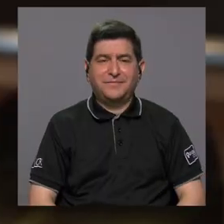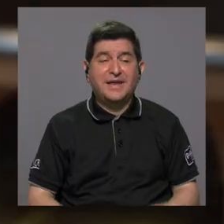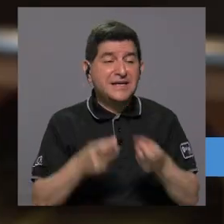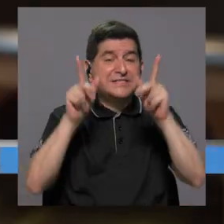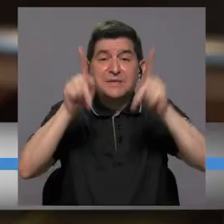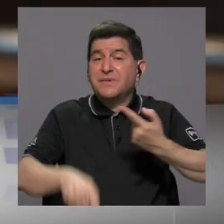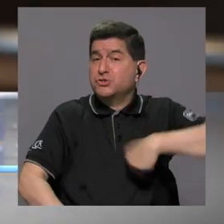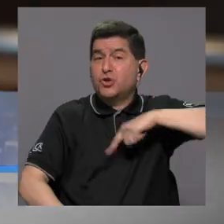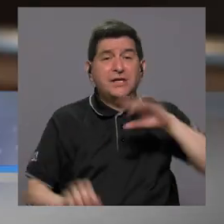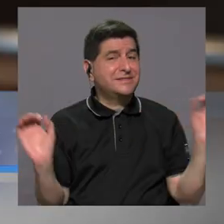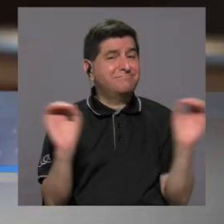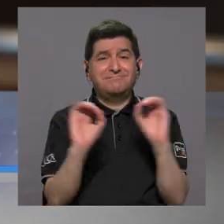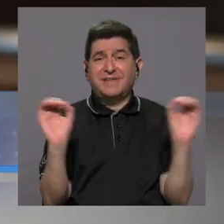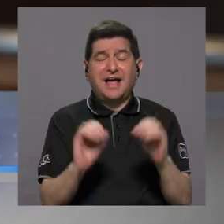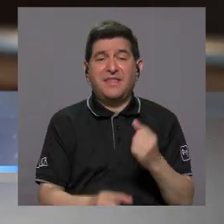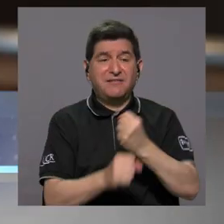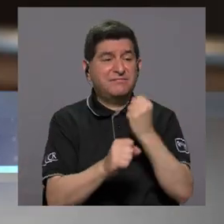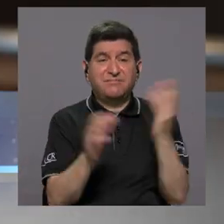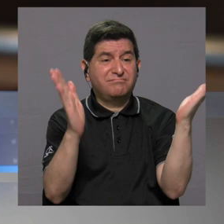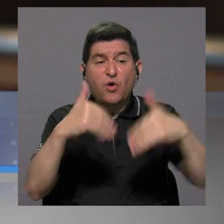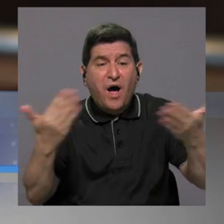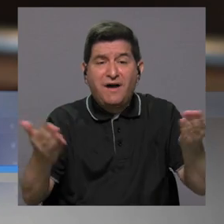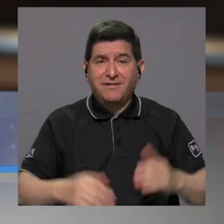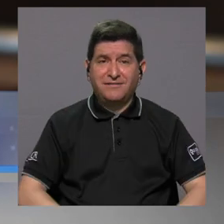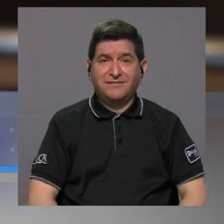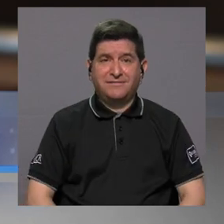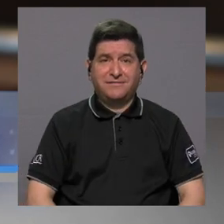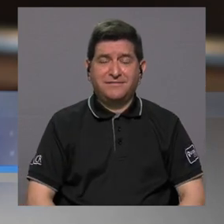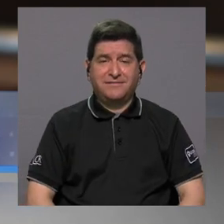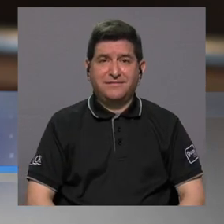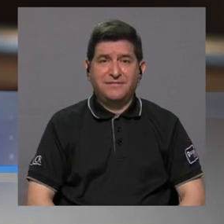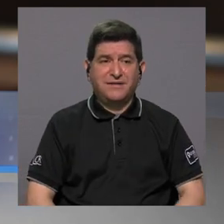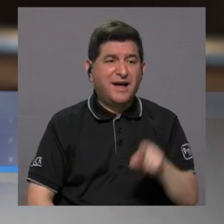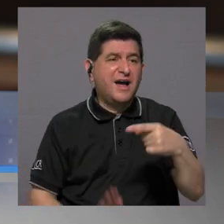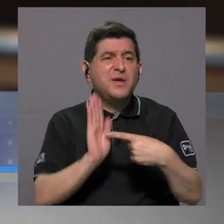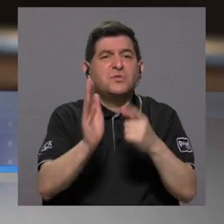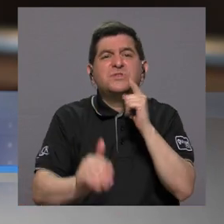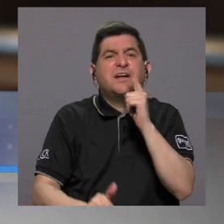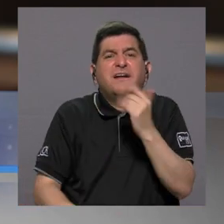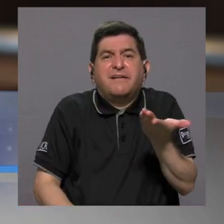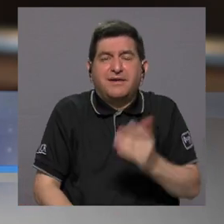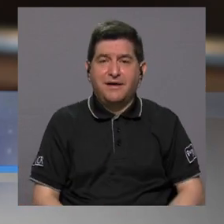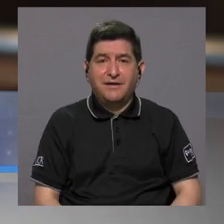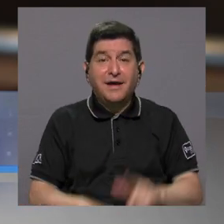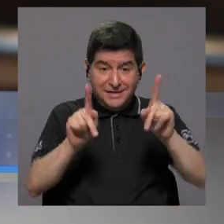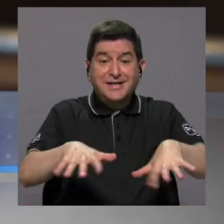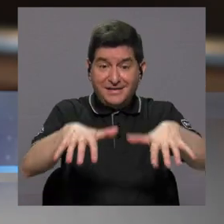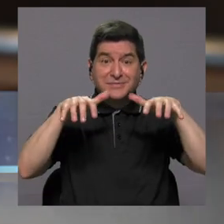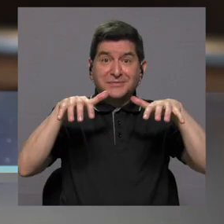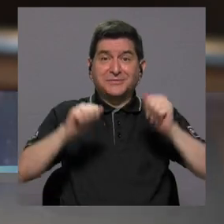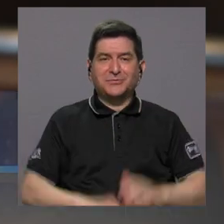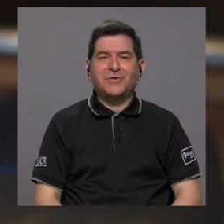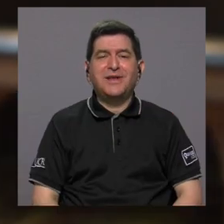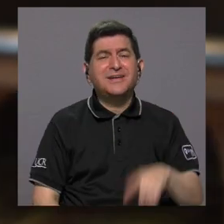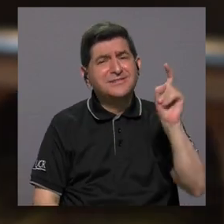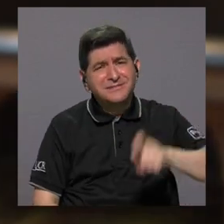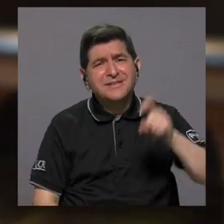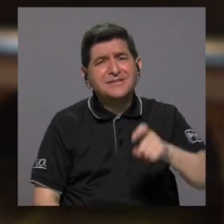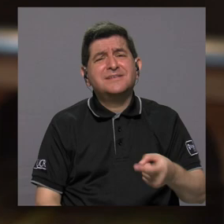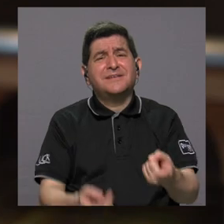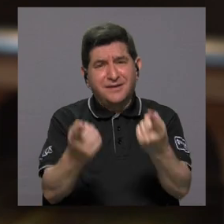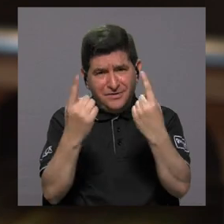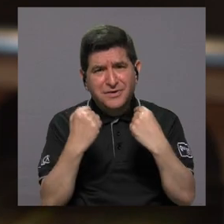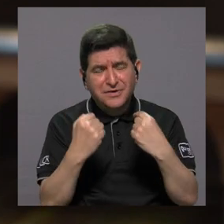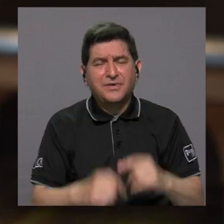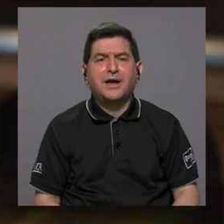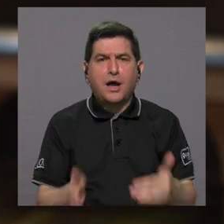el público no somos nada, no hay obra, ¿verdad? Porque ¿a quién se lo hacemos? Al final es al público. Entonces les necesitamos